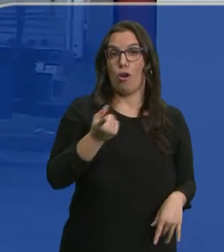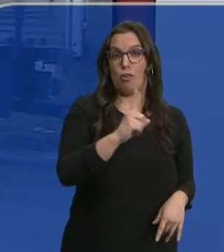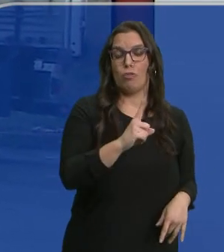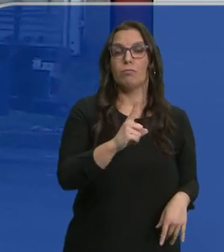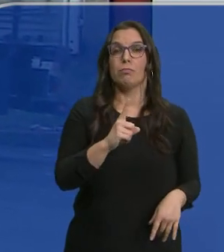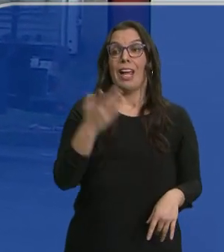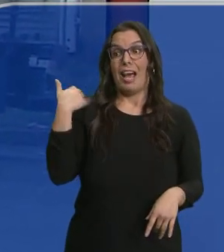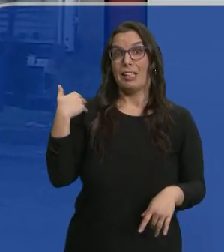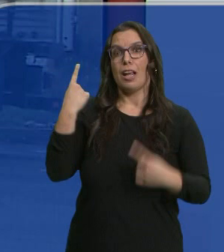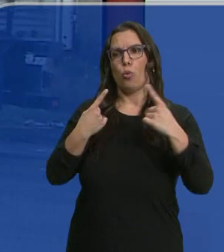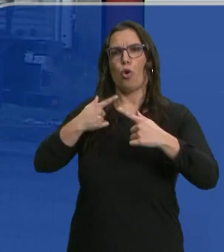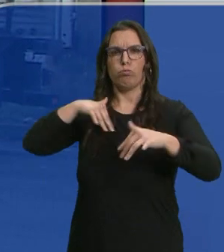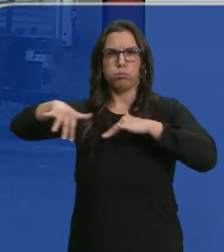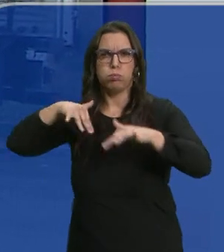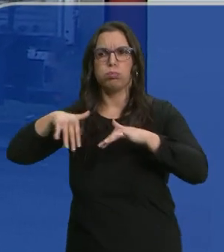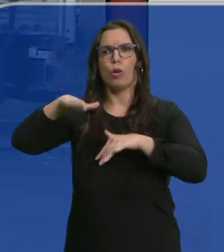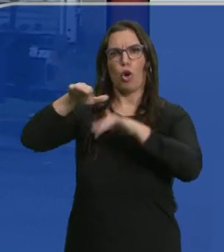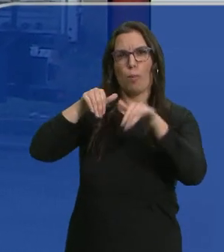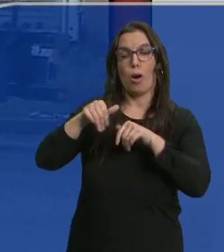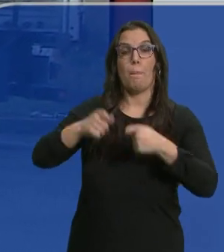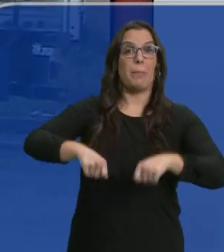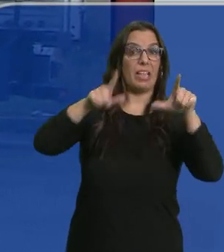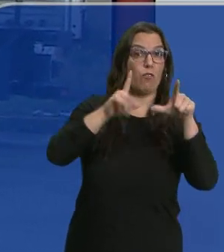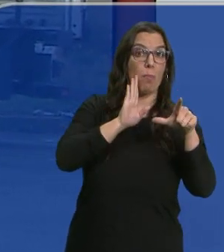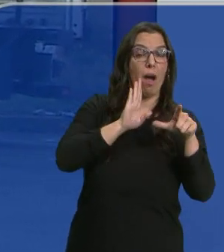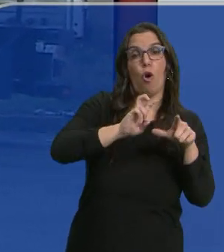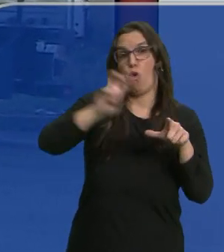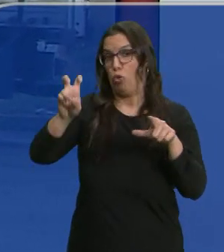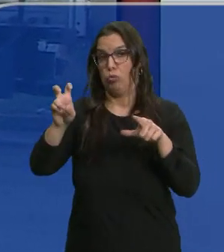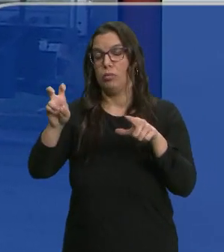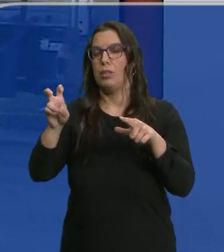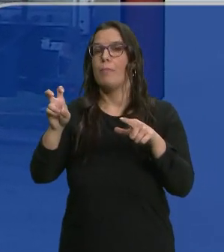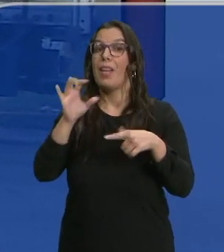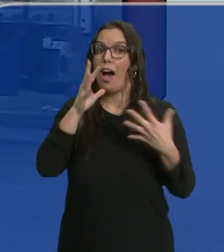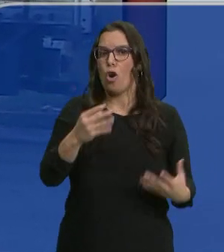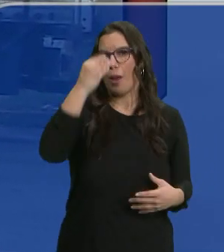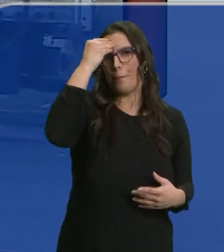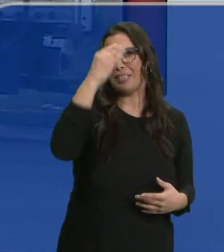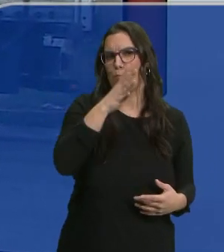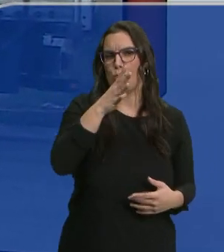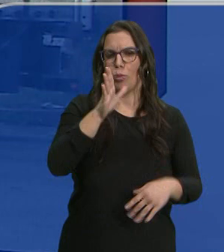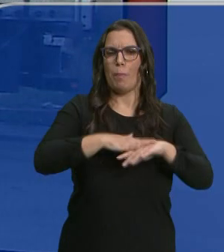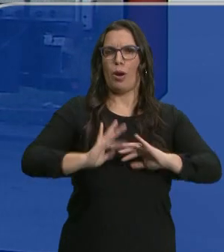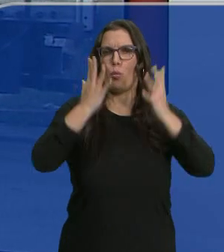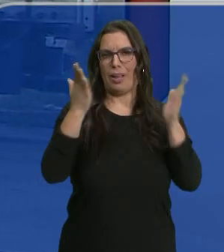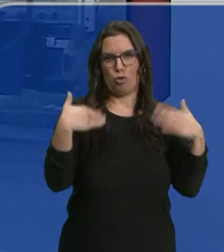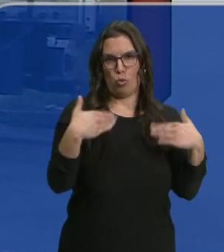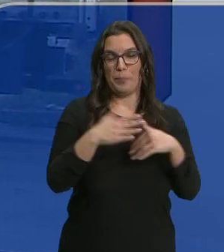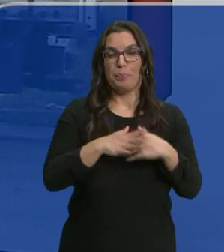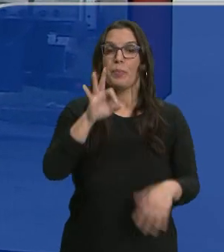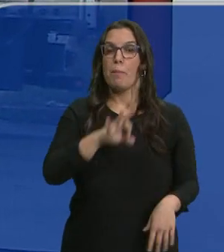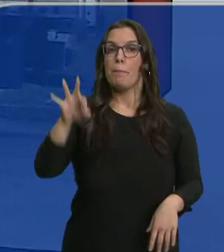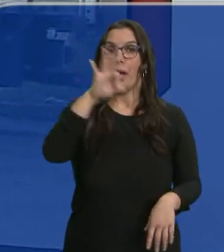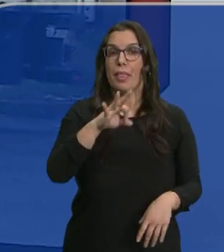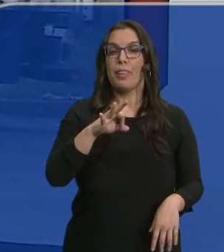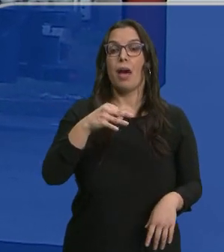la movilización de entonces, miembros y no de la Plataforma en Defensa del Transporte, encuentran justificación a este nuevo paro. En Palencia se van a